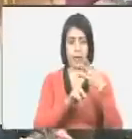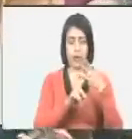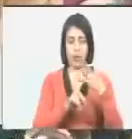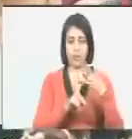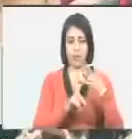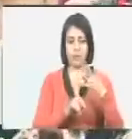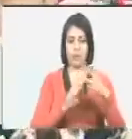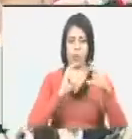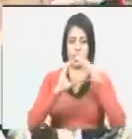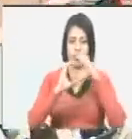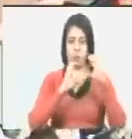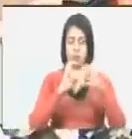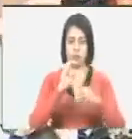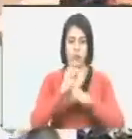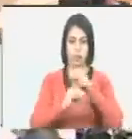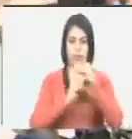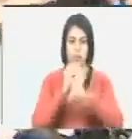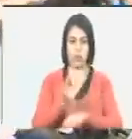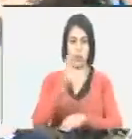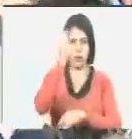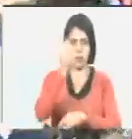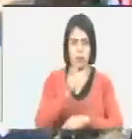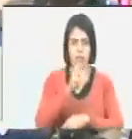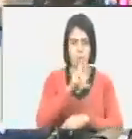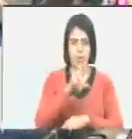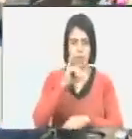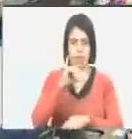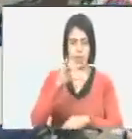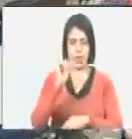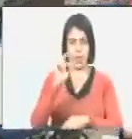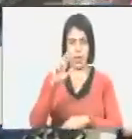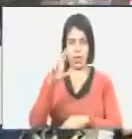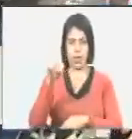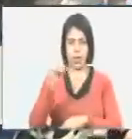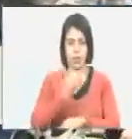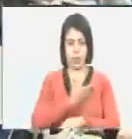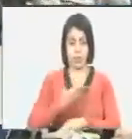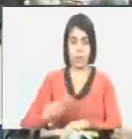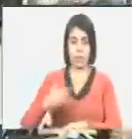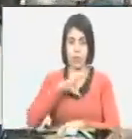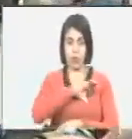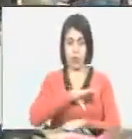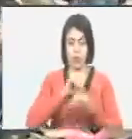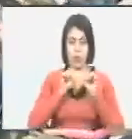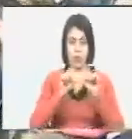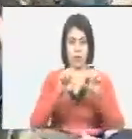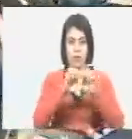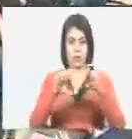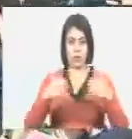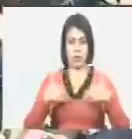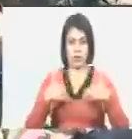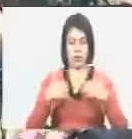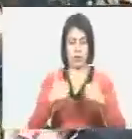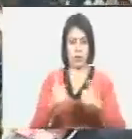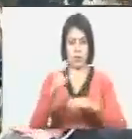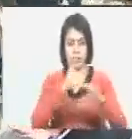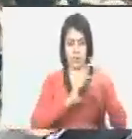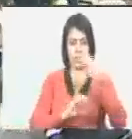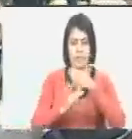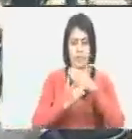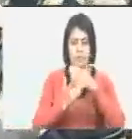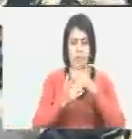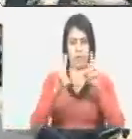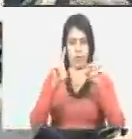cuenta. Comunicación suscrita por el diputado Ricardo Sánchez, presidente de la Comisión Permanente Educación, Salud, Ciencia, Tecnología